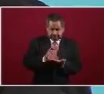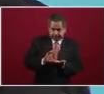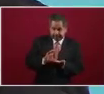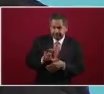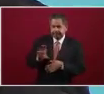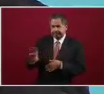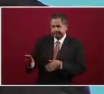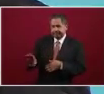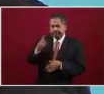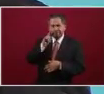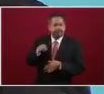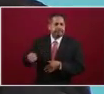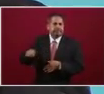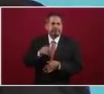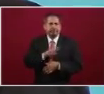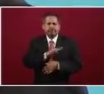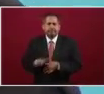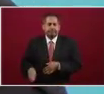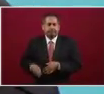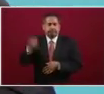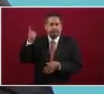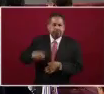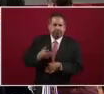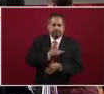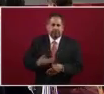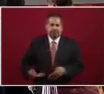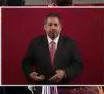la instrucción principal del señor presidente de la República.